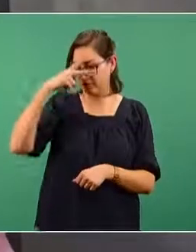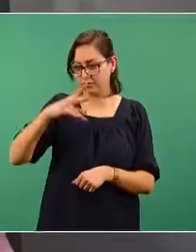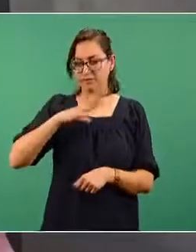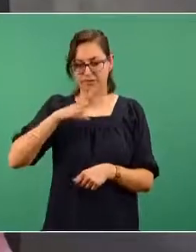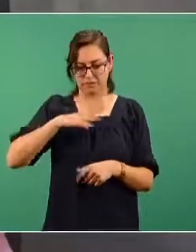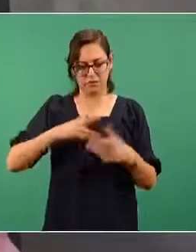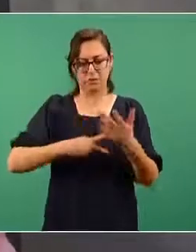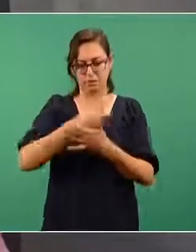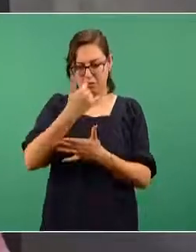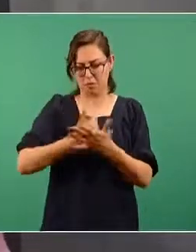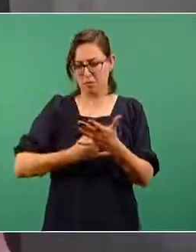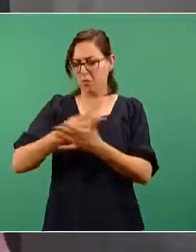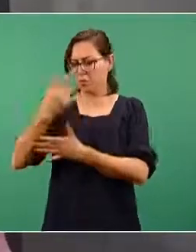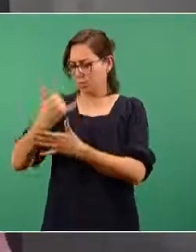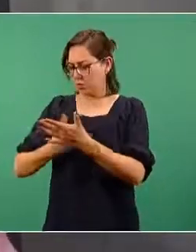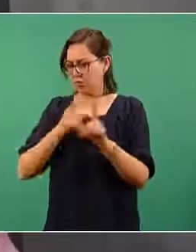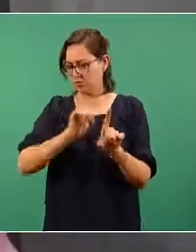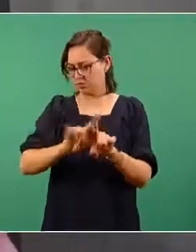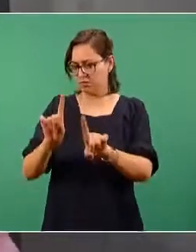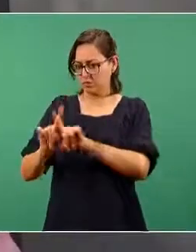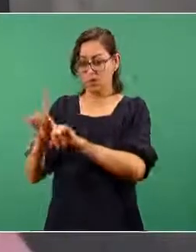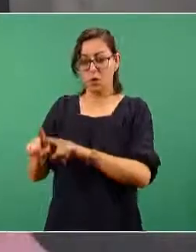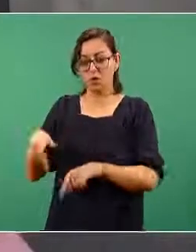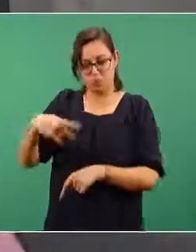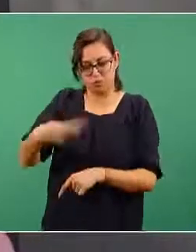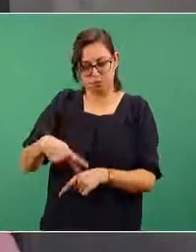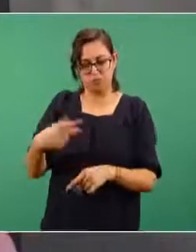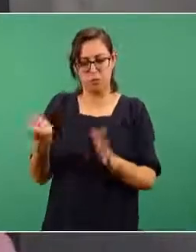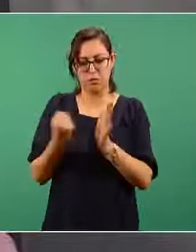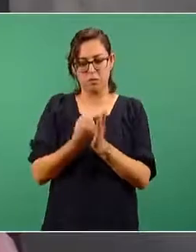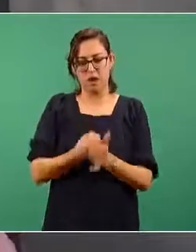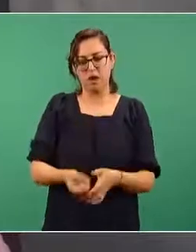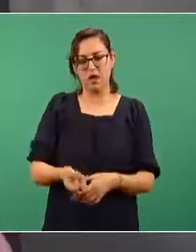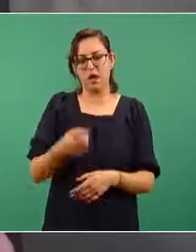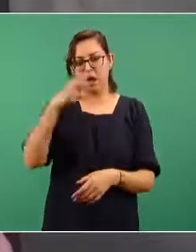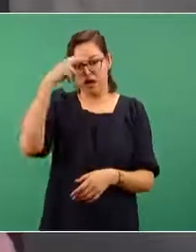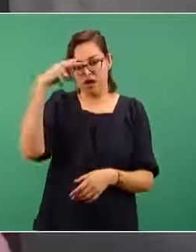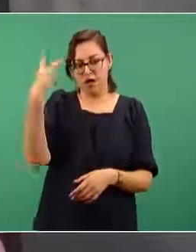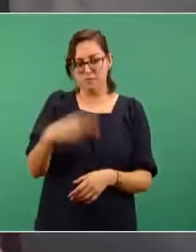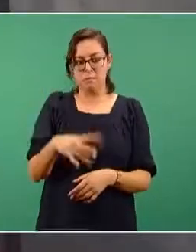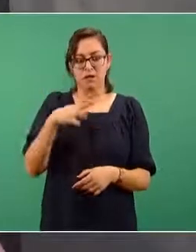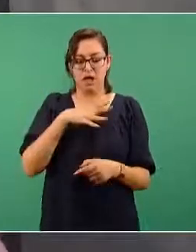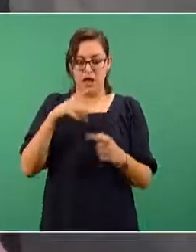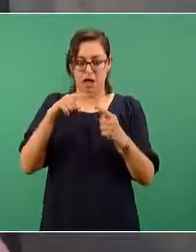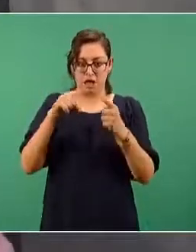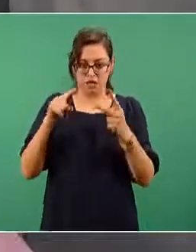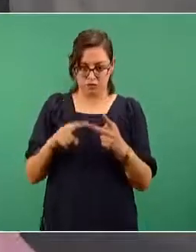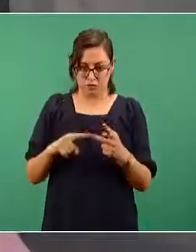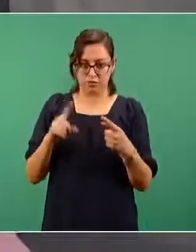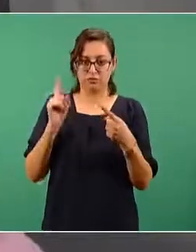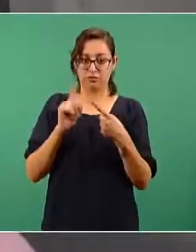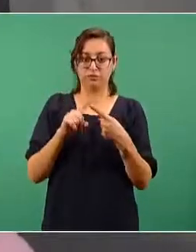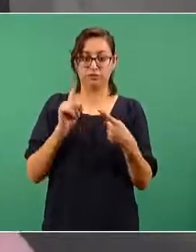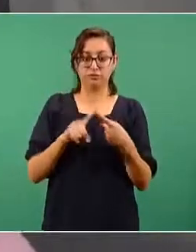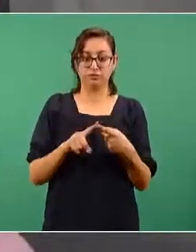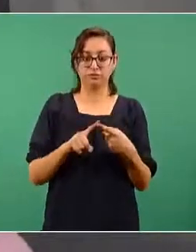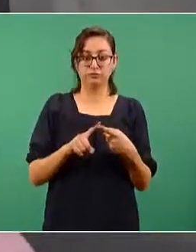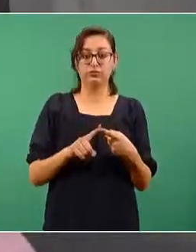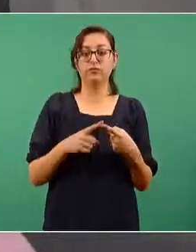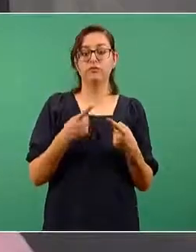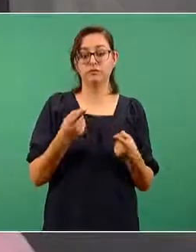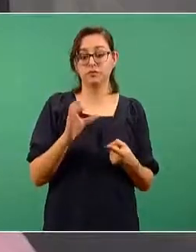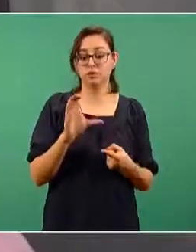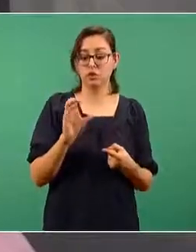están en curso, ha habido mecanismos diversos, menciono los dos principales. El principal, por mucho, es el Consejo Nacional de Ciencia